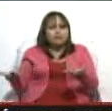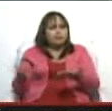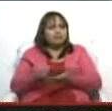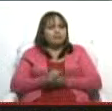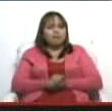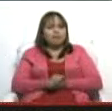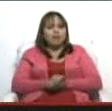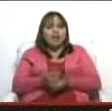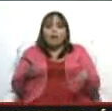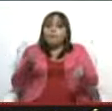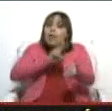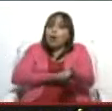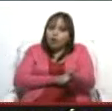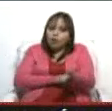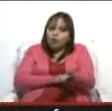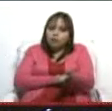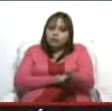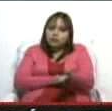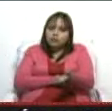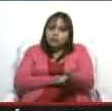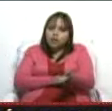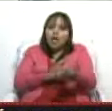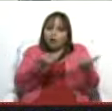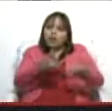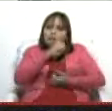Mucho peor que como están ahora, que hay que ver lo mal que están.